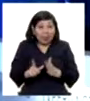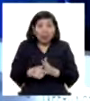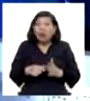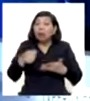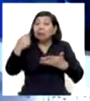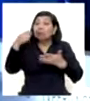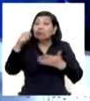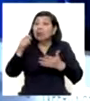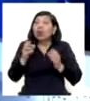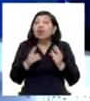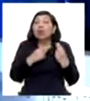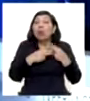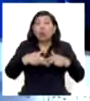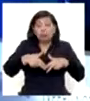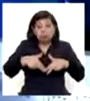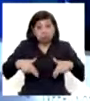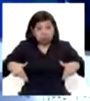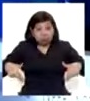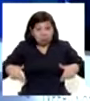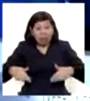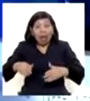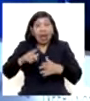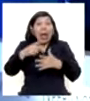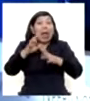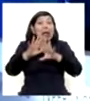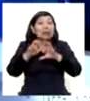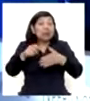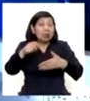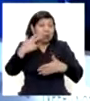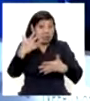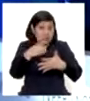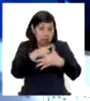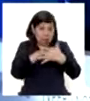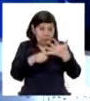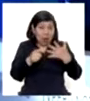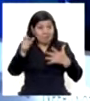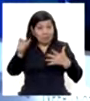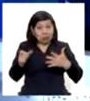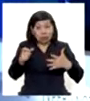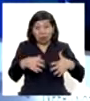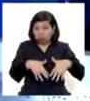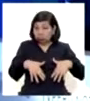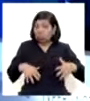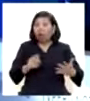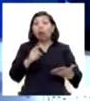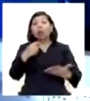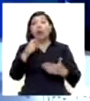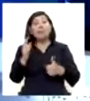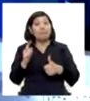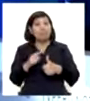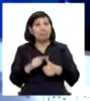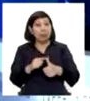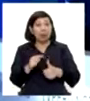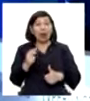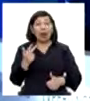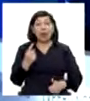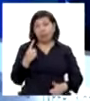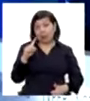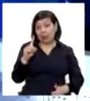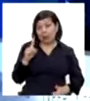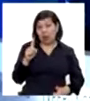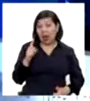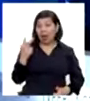la calificación a cargo del jurado, que ya hemos comentado que está integrado por 5 miembros, y que va del 1 al 30 de